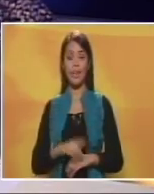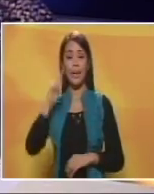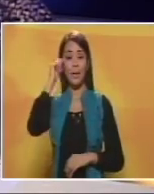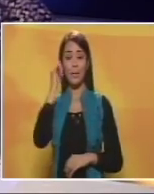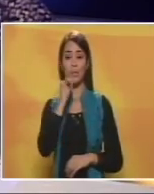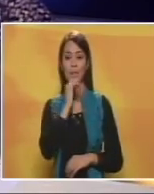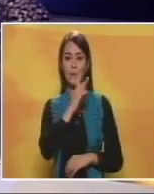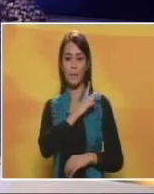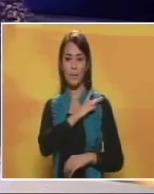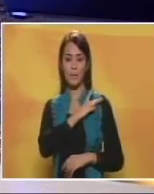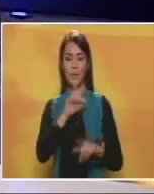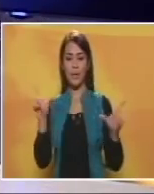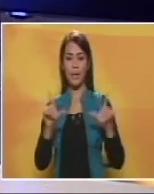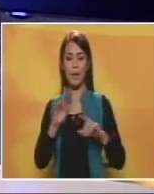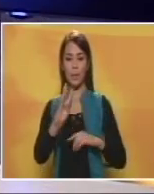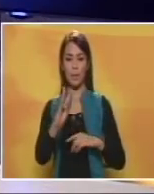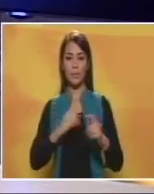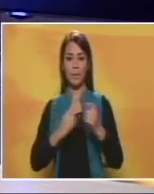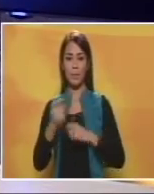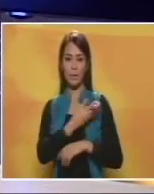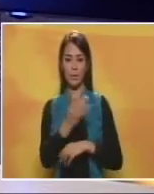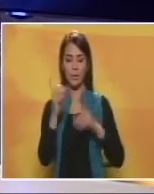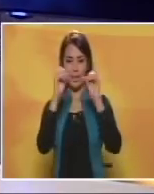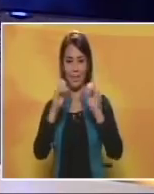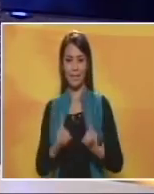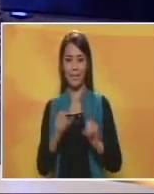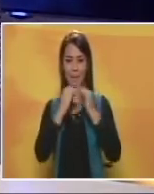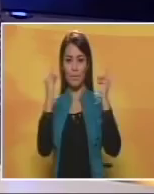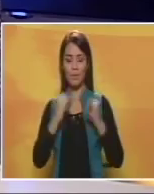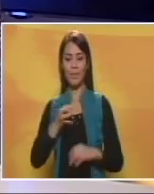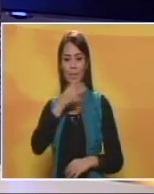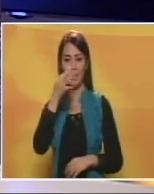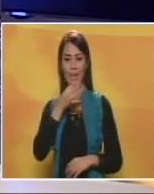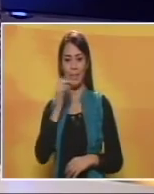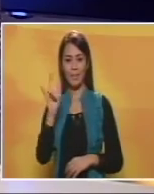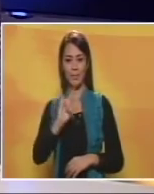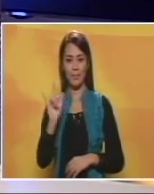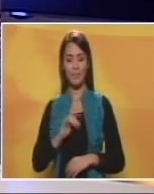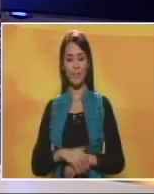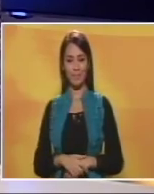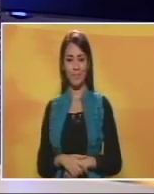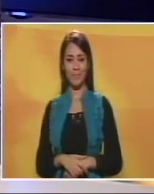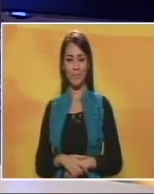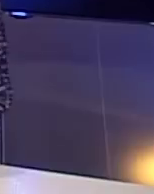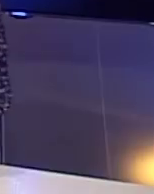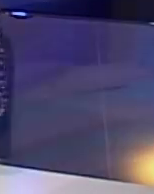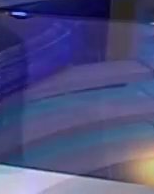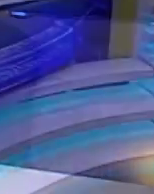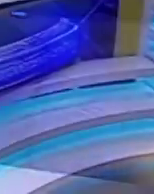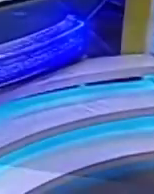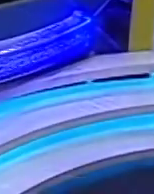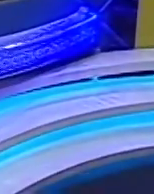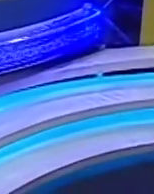Amigos, hasta aquí la presente emisión. Recuerden, Noticiero Venevisión Canal 4 reporta. Ustedes deciden. A todos, buenas tardes.